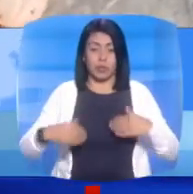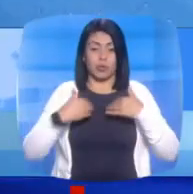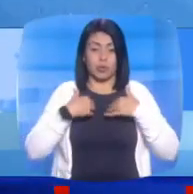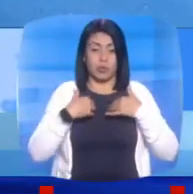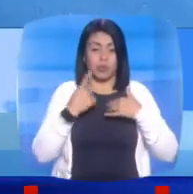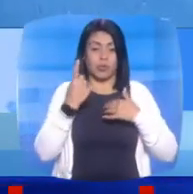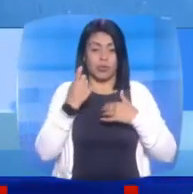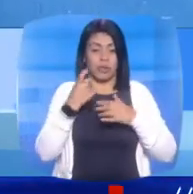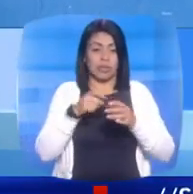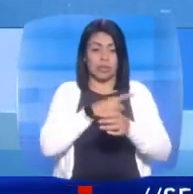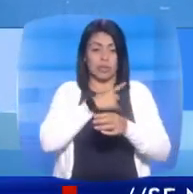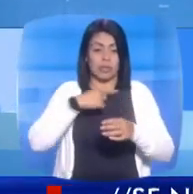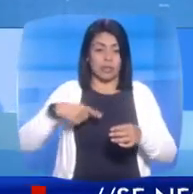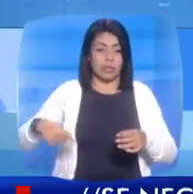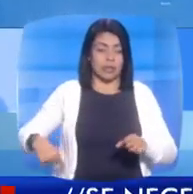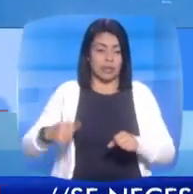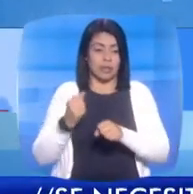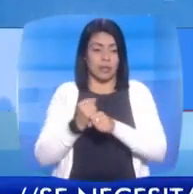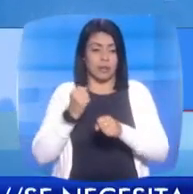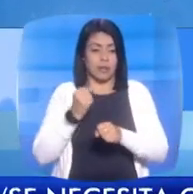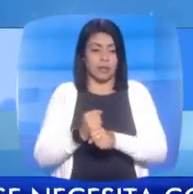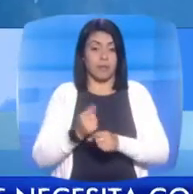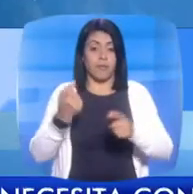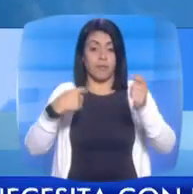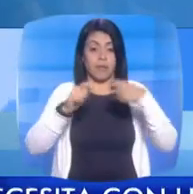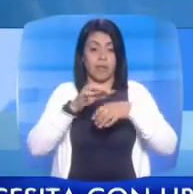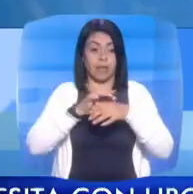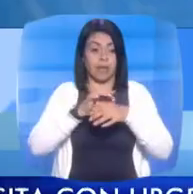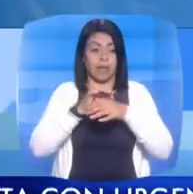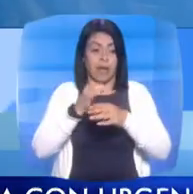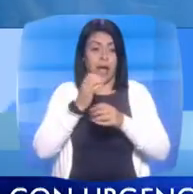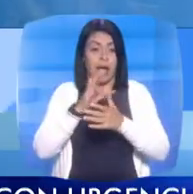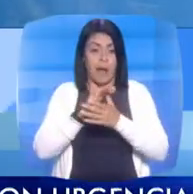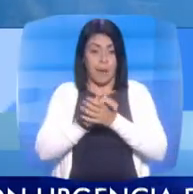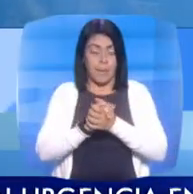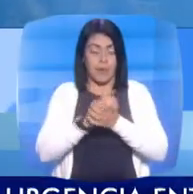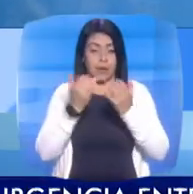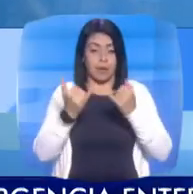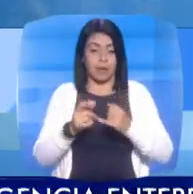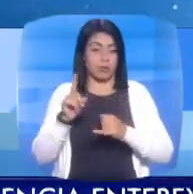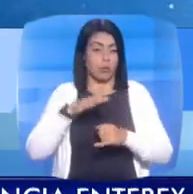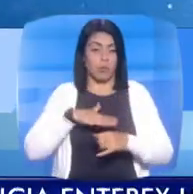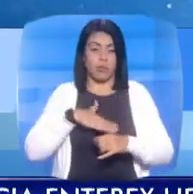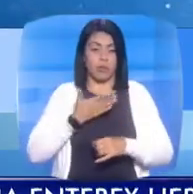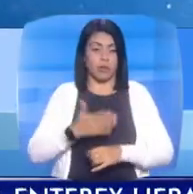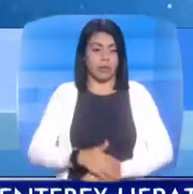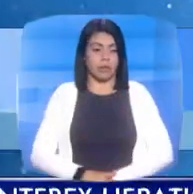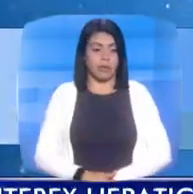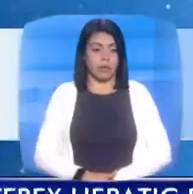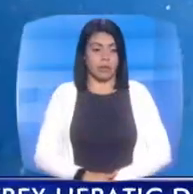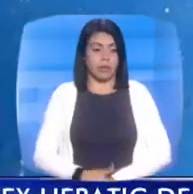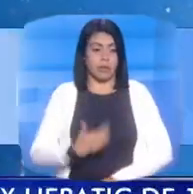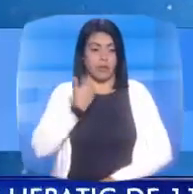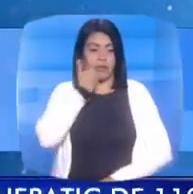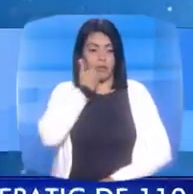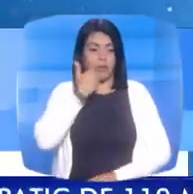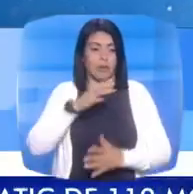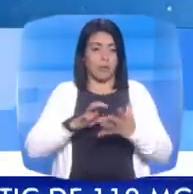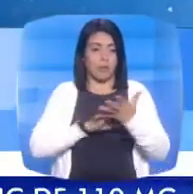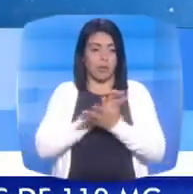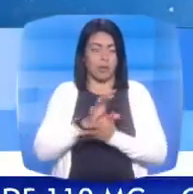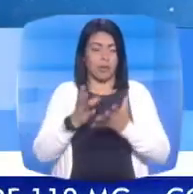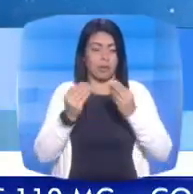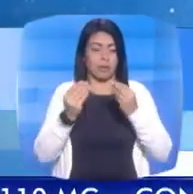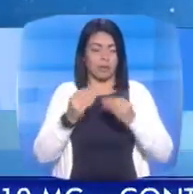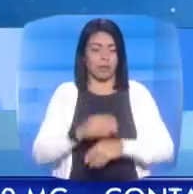deficiencia renal antes trabajaba en la carnicería de unos amigos y ahora ya ni eso me afecta bastante porque